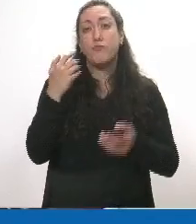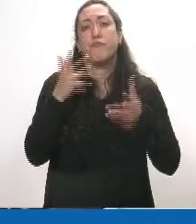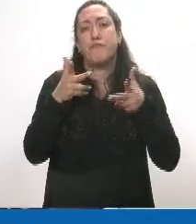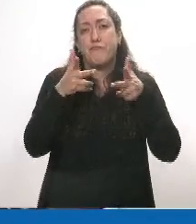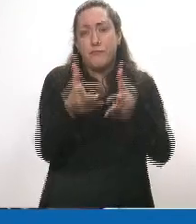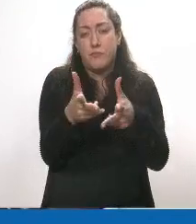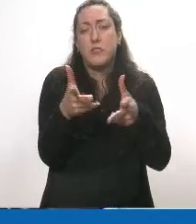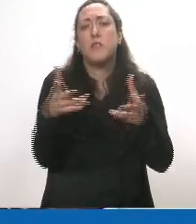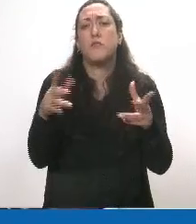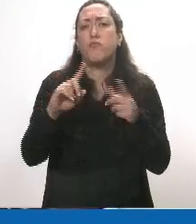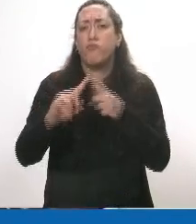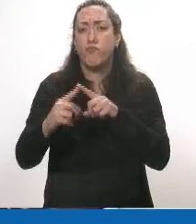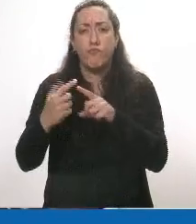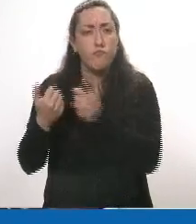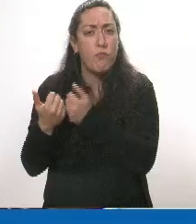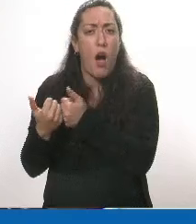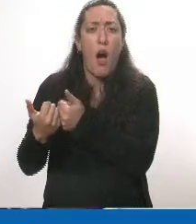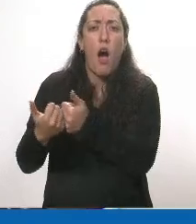Por lo tanto,